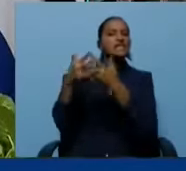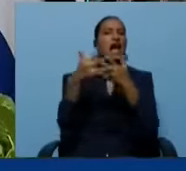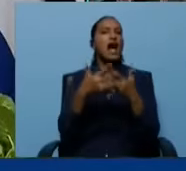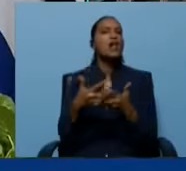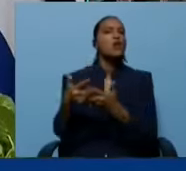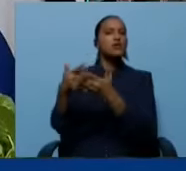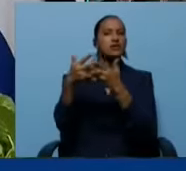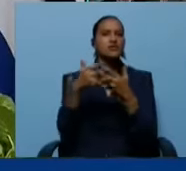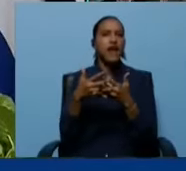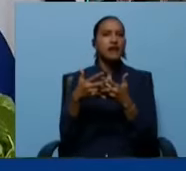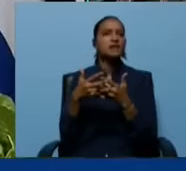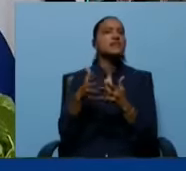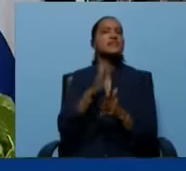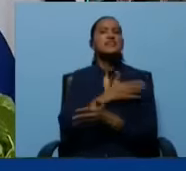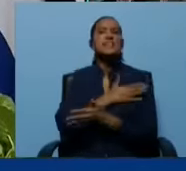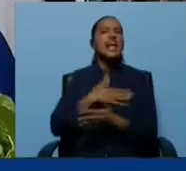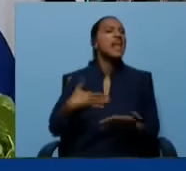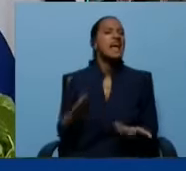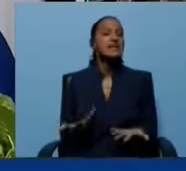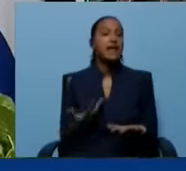era asesinar